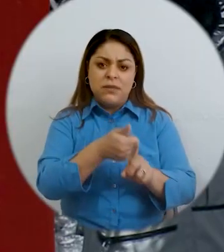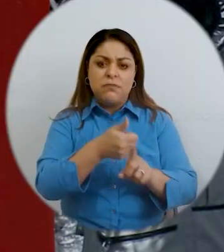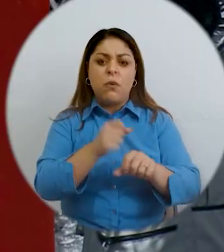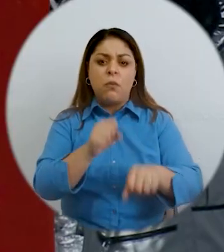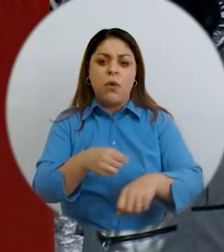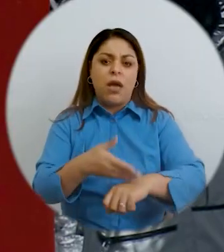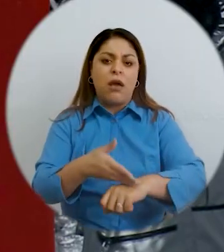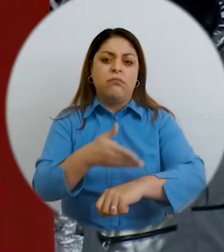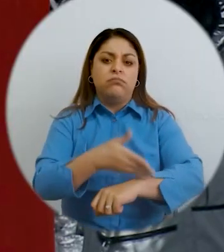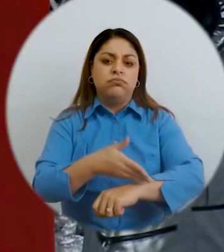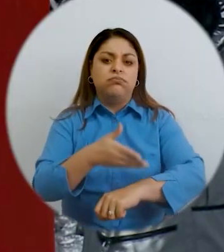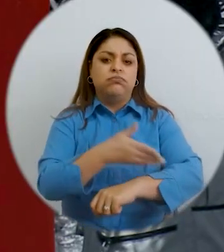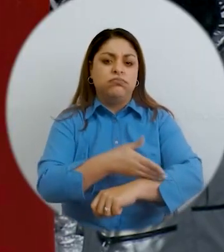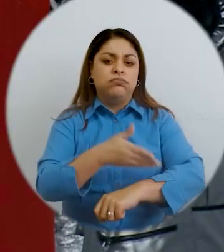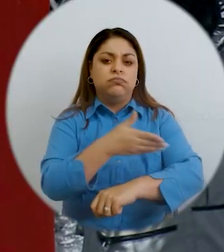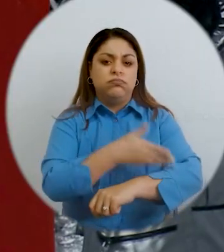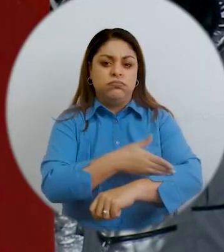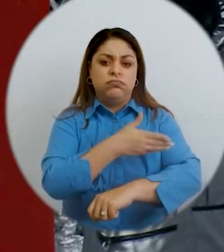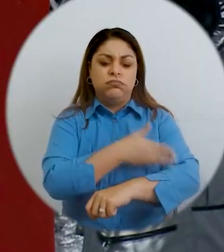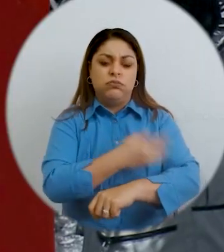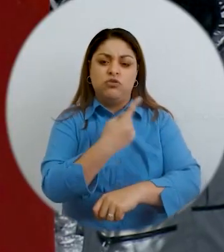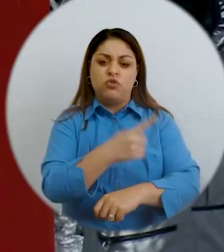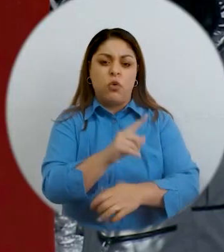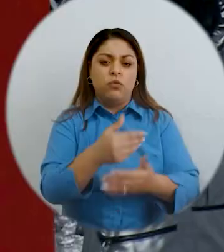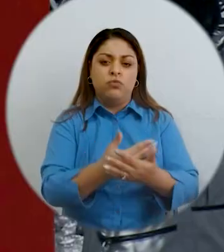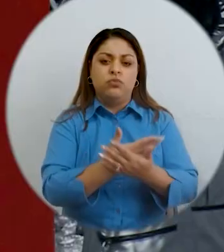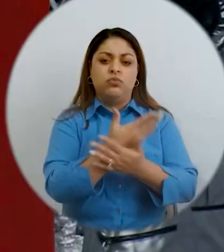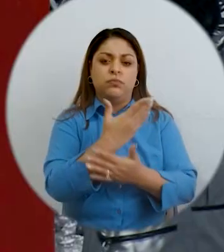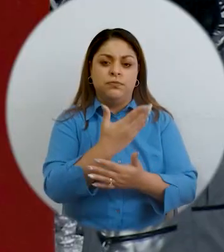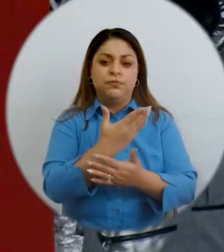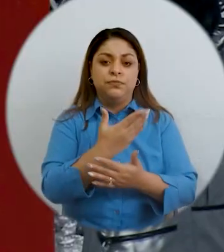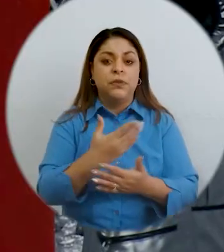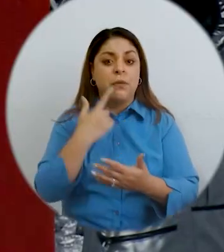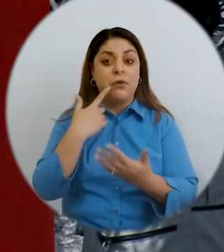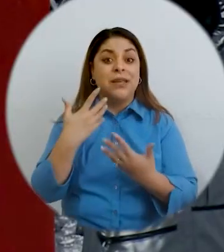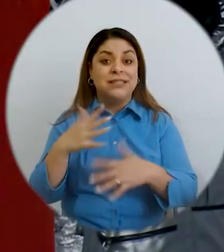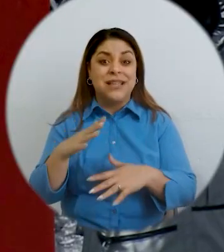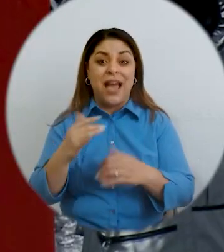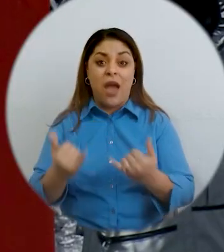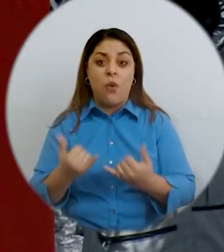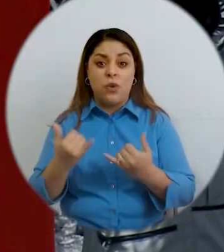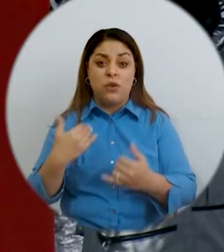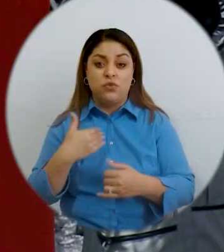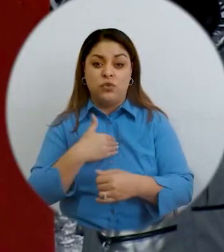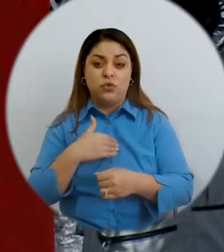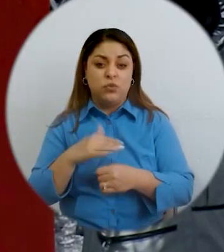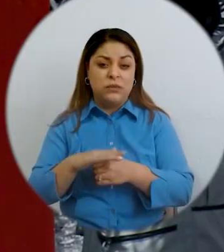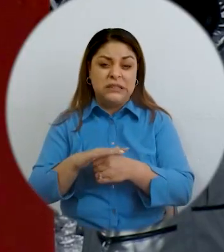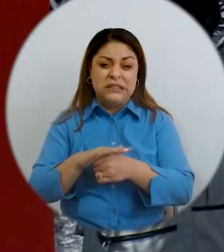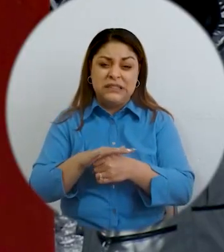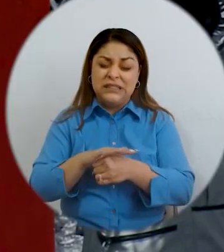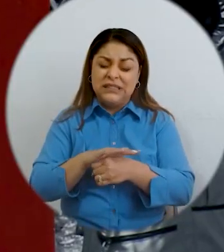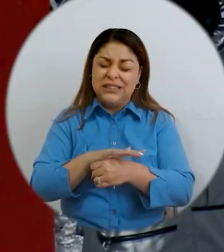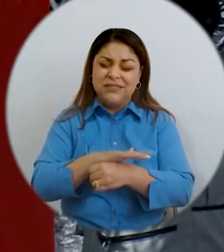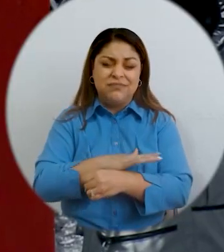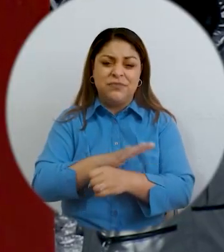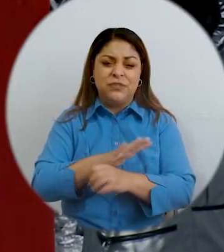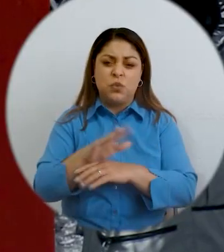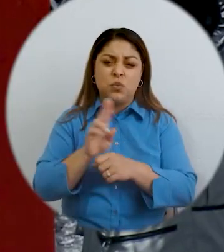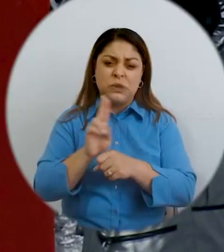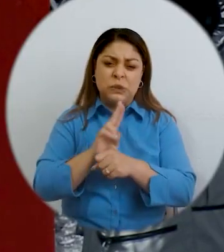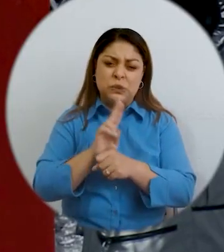ya hemos llegado al agotamiento de la cuota de recursos naturales que los seres humanos podemos utilizar por